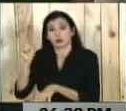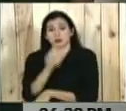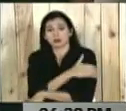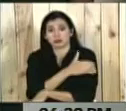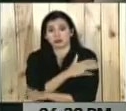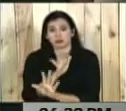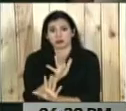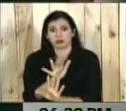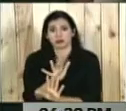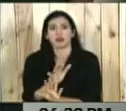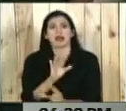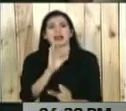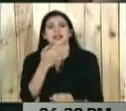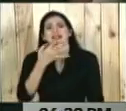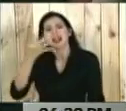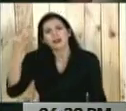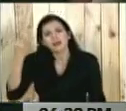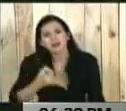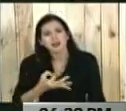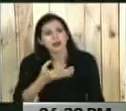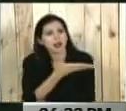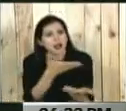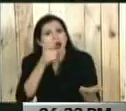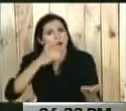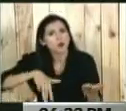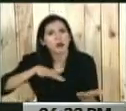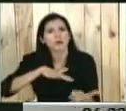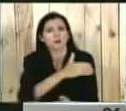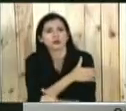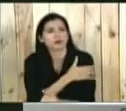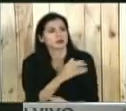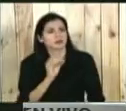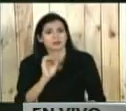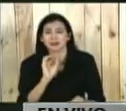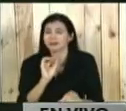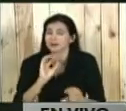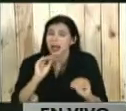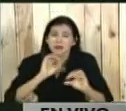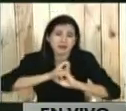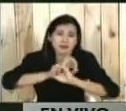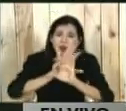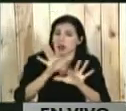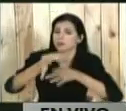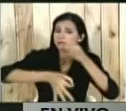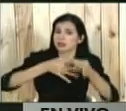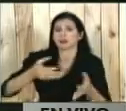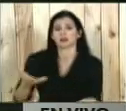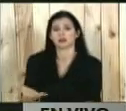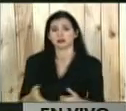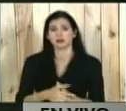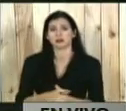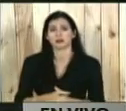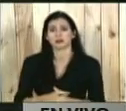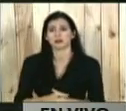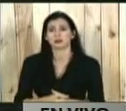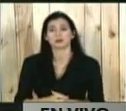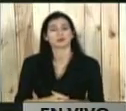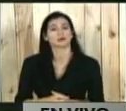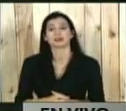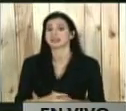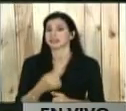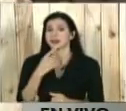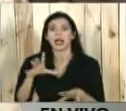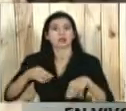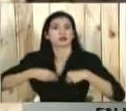derecha, le hable con la verdad a su gente y reafirmen el espíritu y la palabra